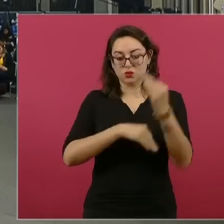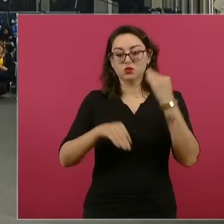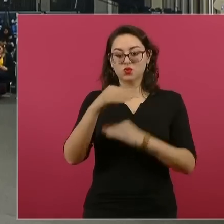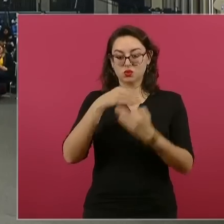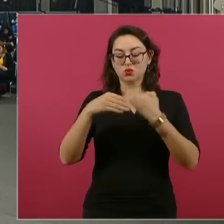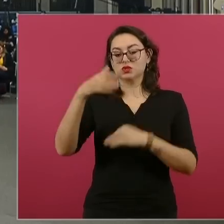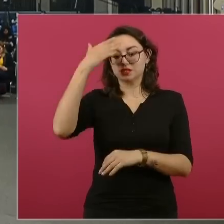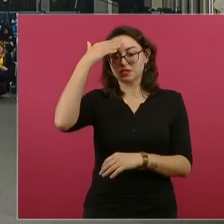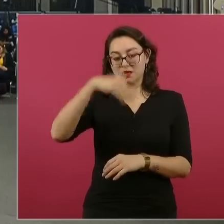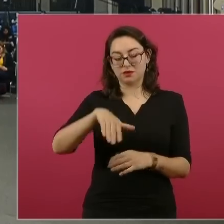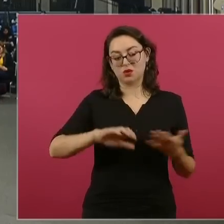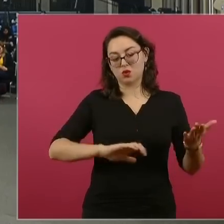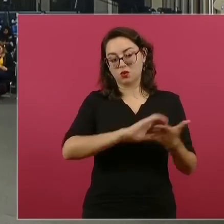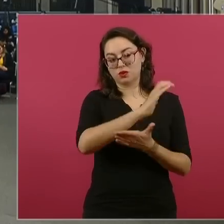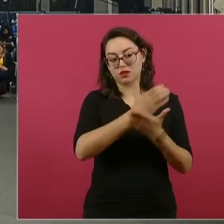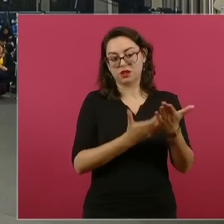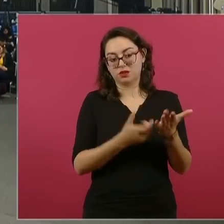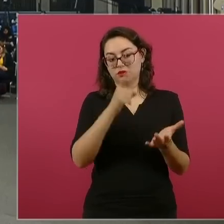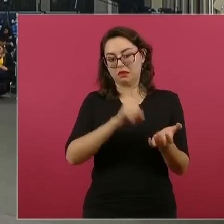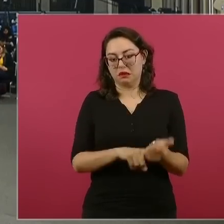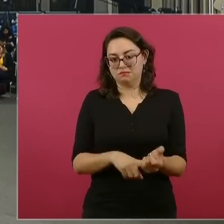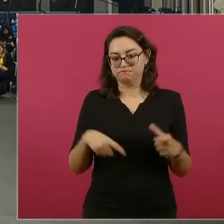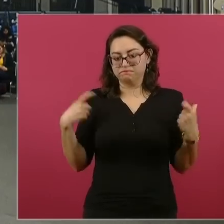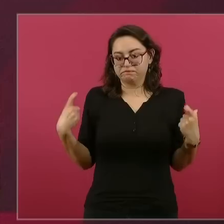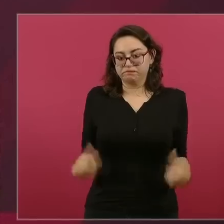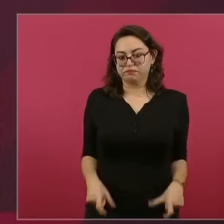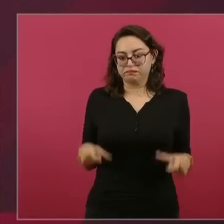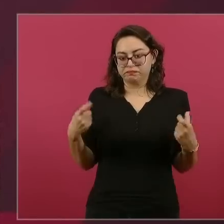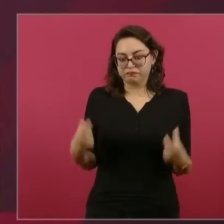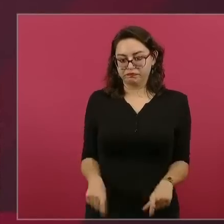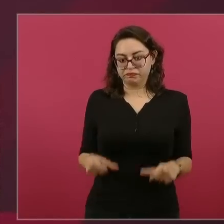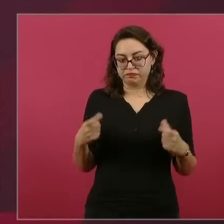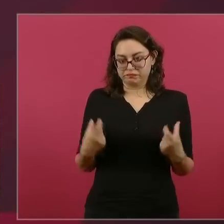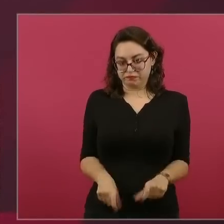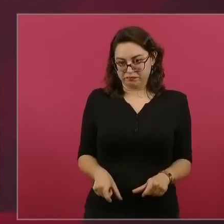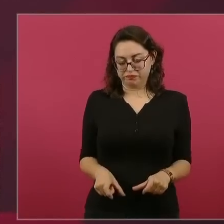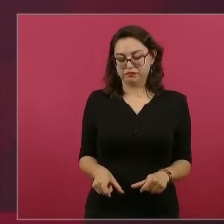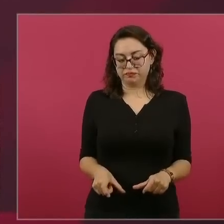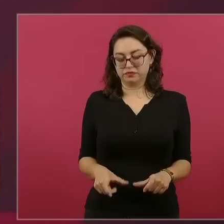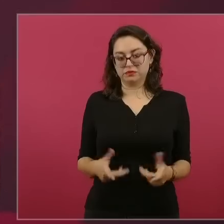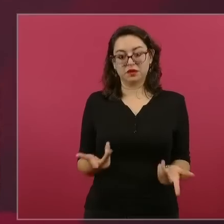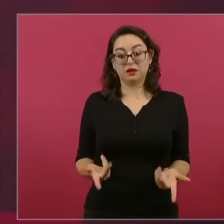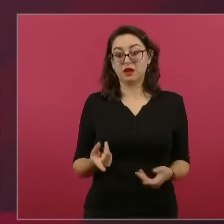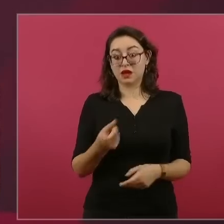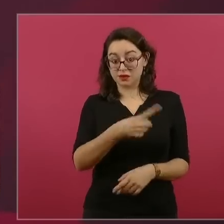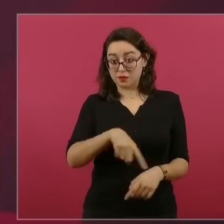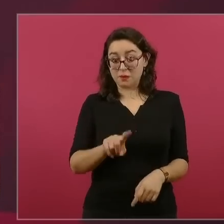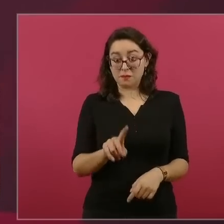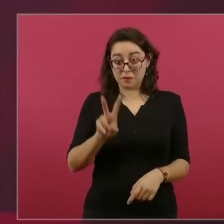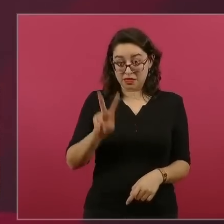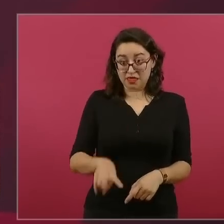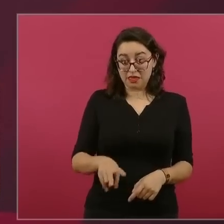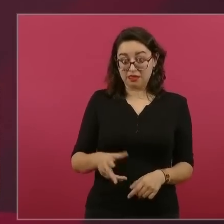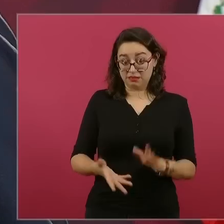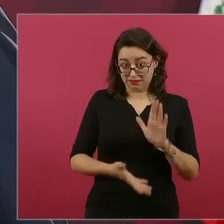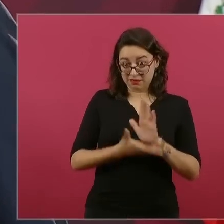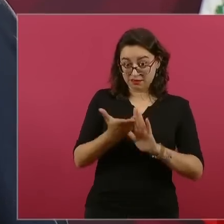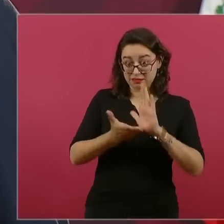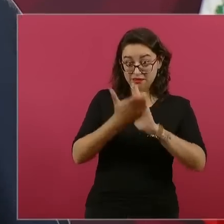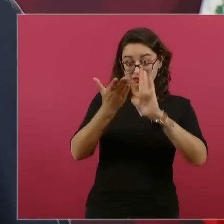los que tienen estos contratos y no necesariamente son constructores,